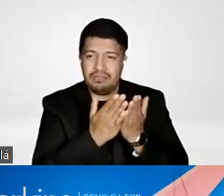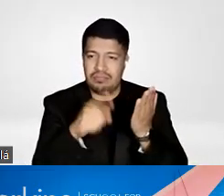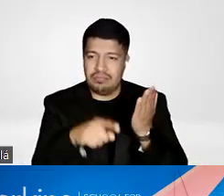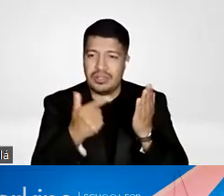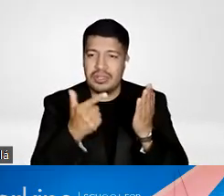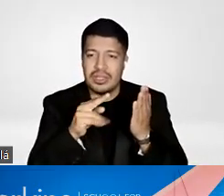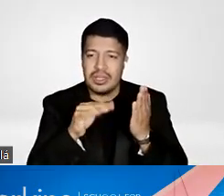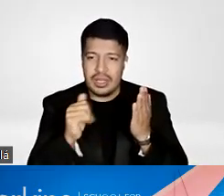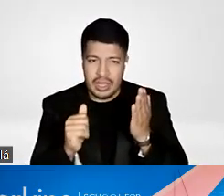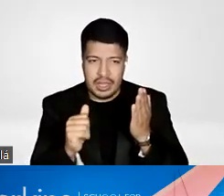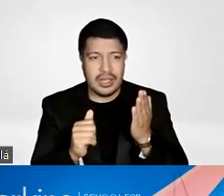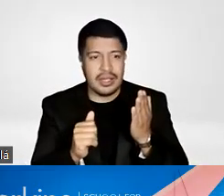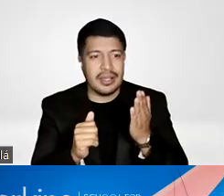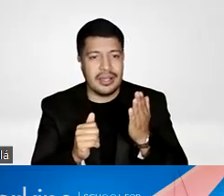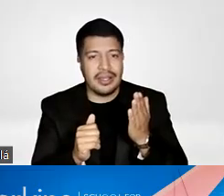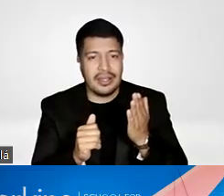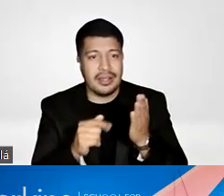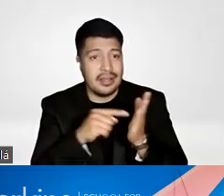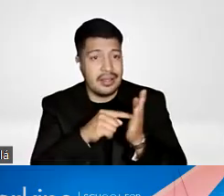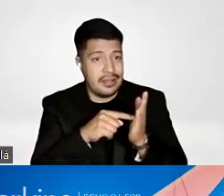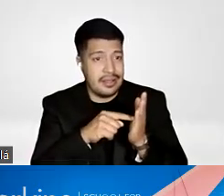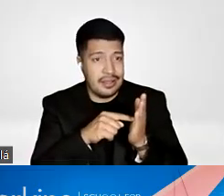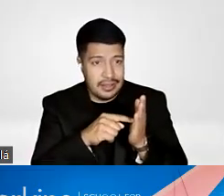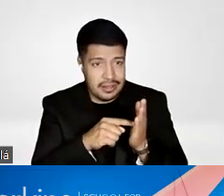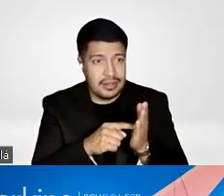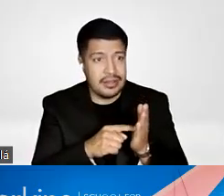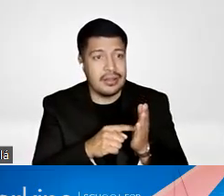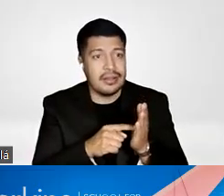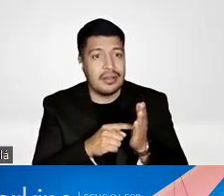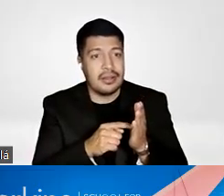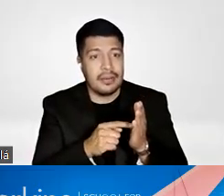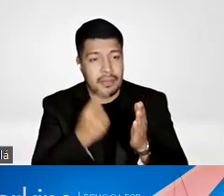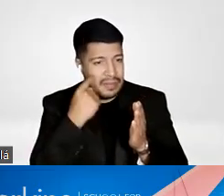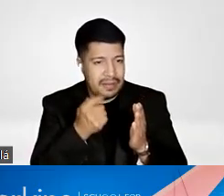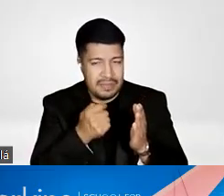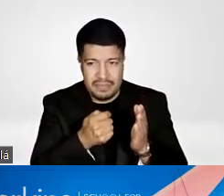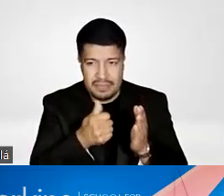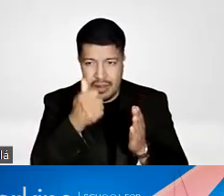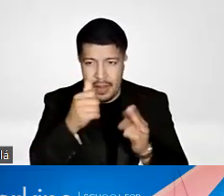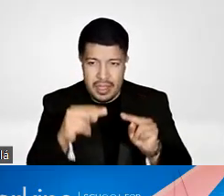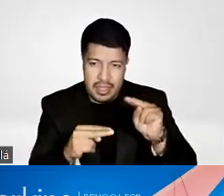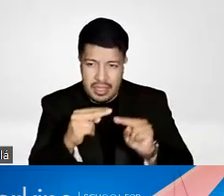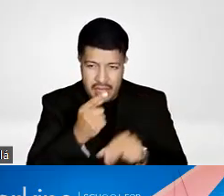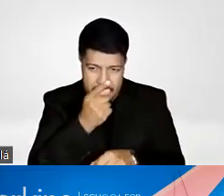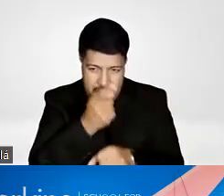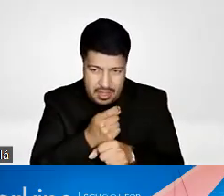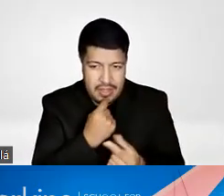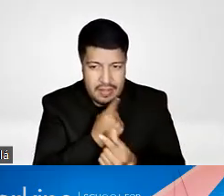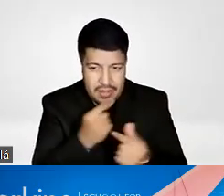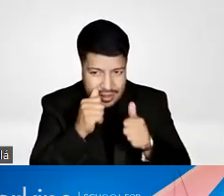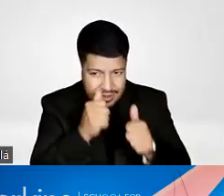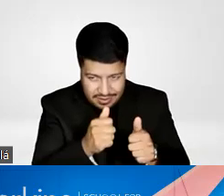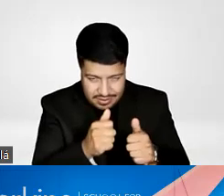Esta guía está dirigida al primer nivel de atención y para revisión y atención desde el nacimiento hasta los 5 años de